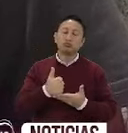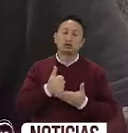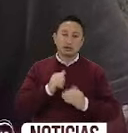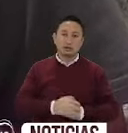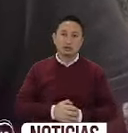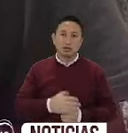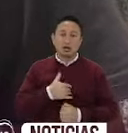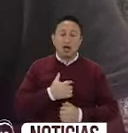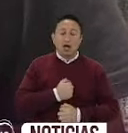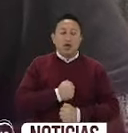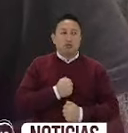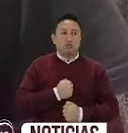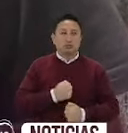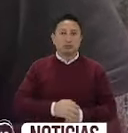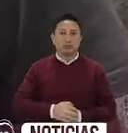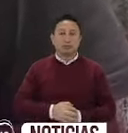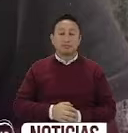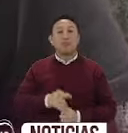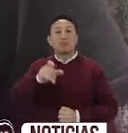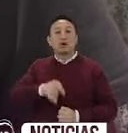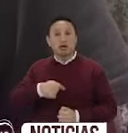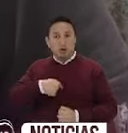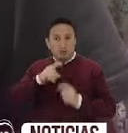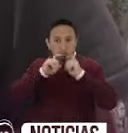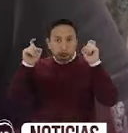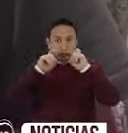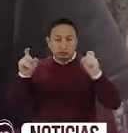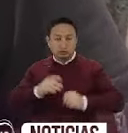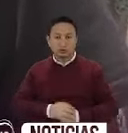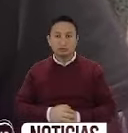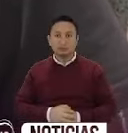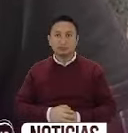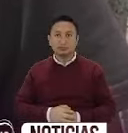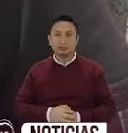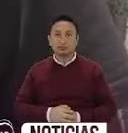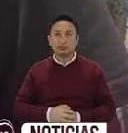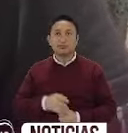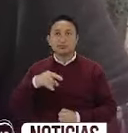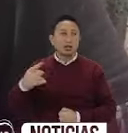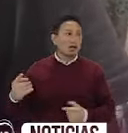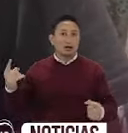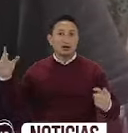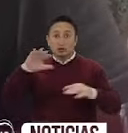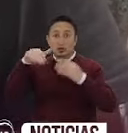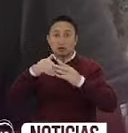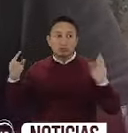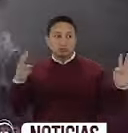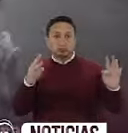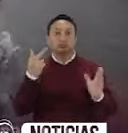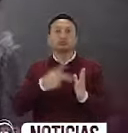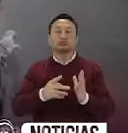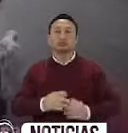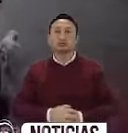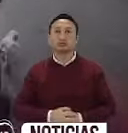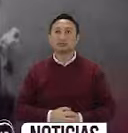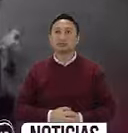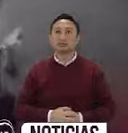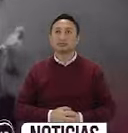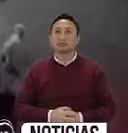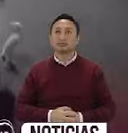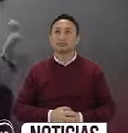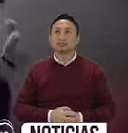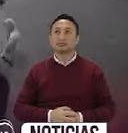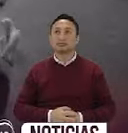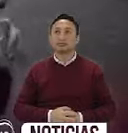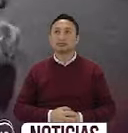llevamos es un buen susto y gracias a los gritos que nosotros emitimos en ese momento, los vecinos del sector pues salieron a la ayuda. Fue esa la señal